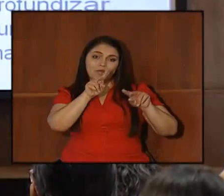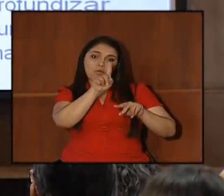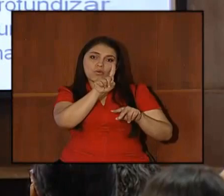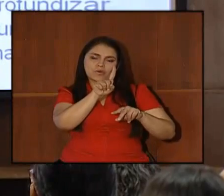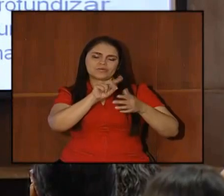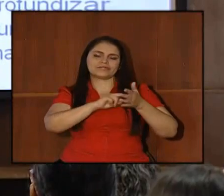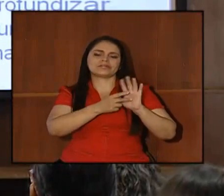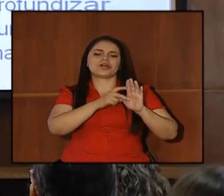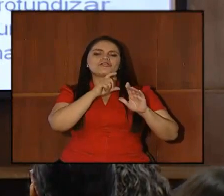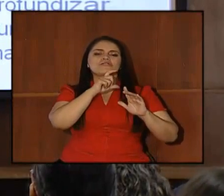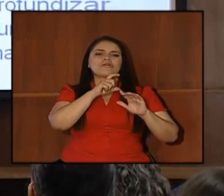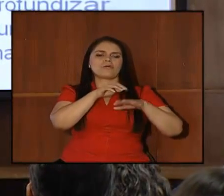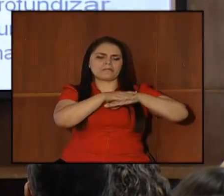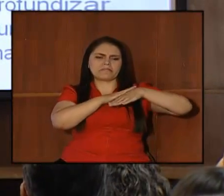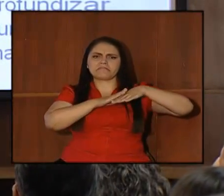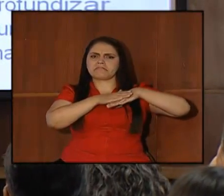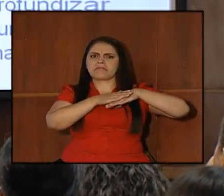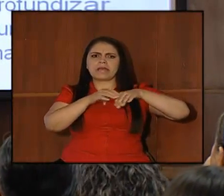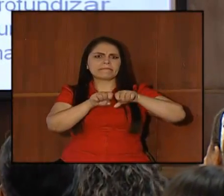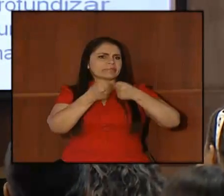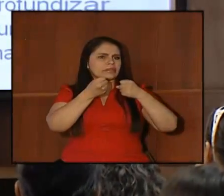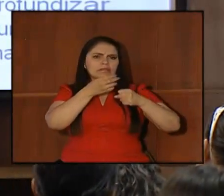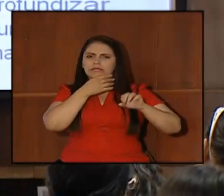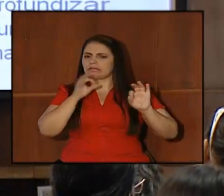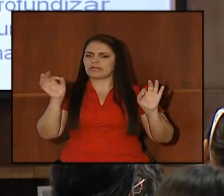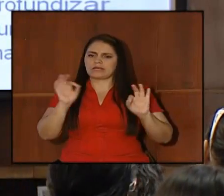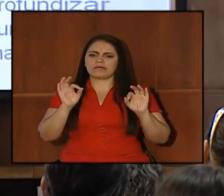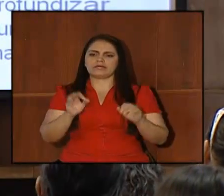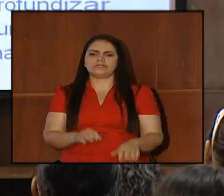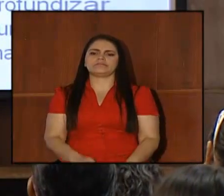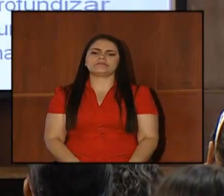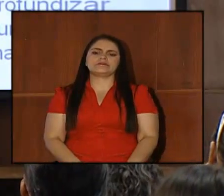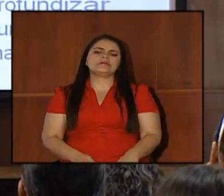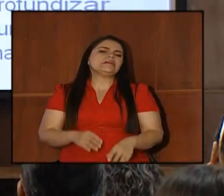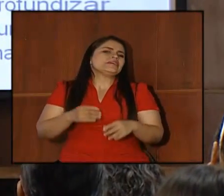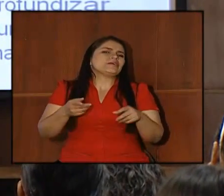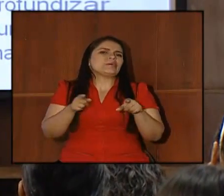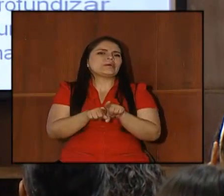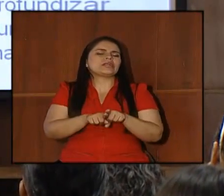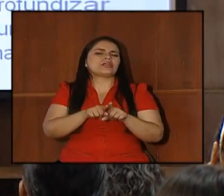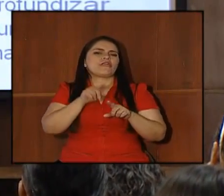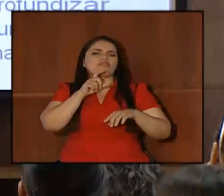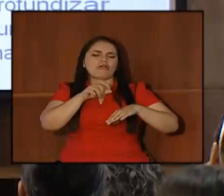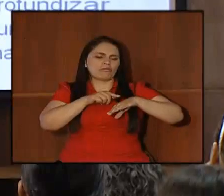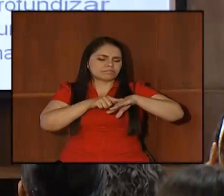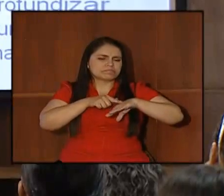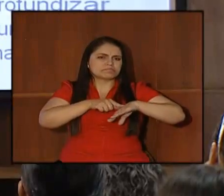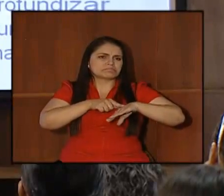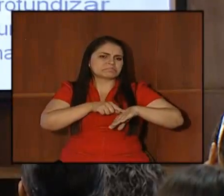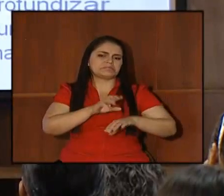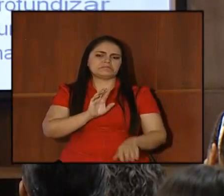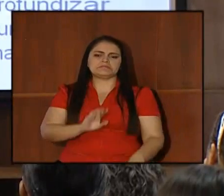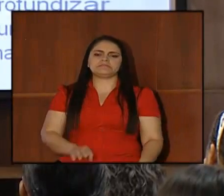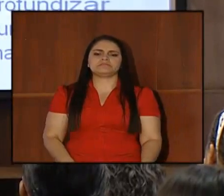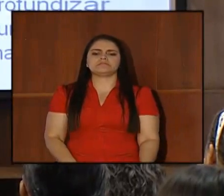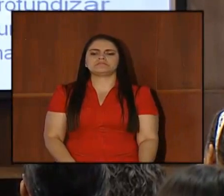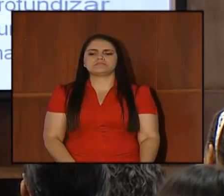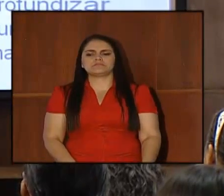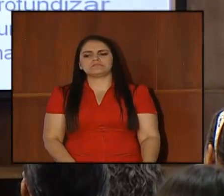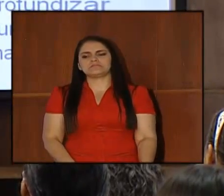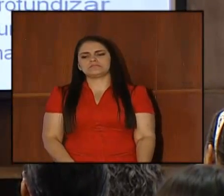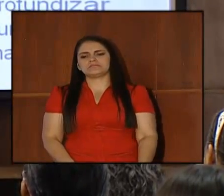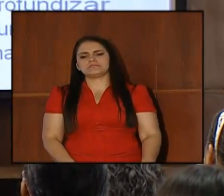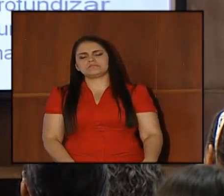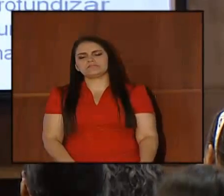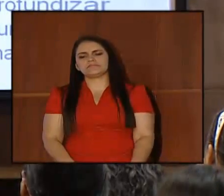está íntegra, no hay rompimiento de la piel, pero es un enrojecimiento que a la presión ya no blanquea. En pacientes